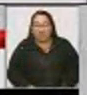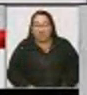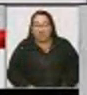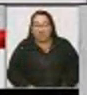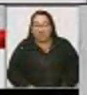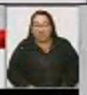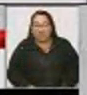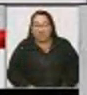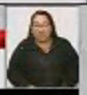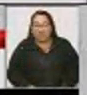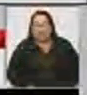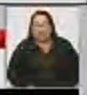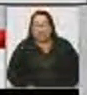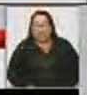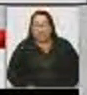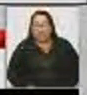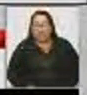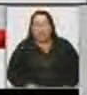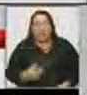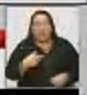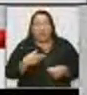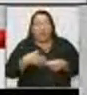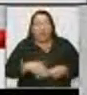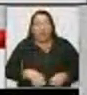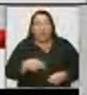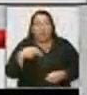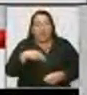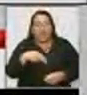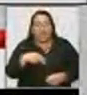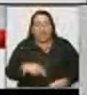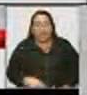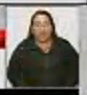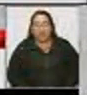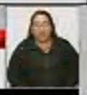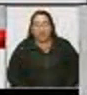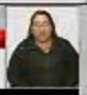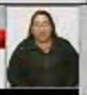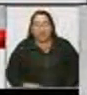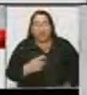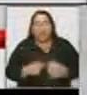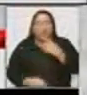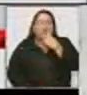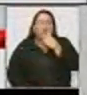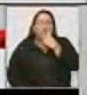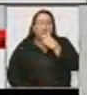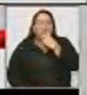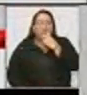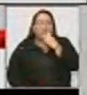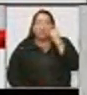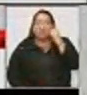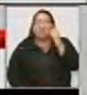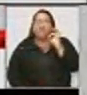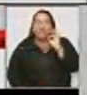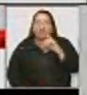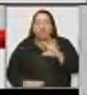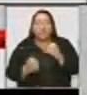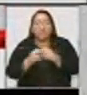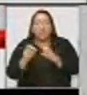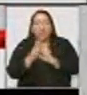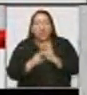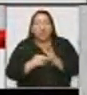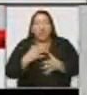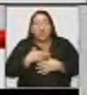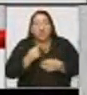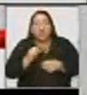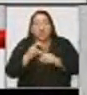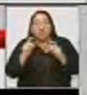parto vertical en el marco de los derechos humanos con pertinencia intercultural. Este documento ha sido distribuido a las direcciones regionales de salud y se